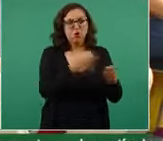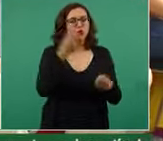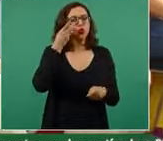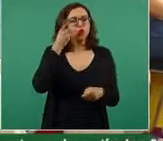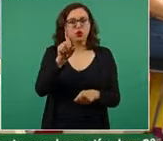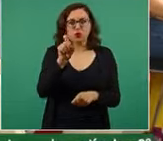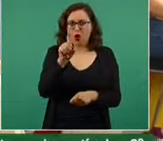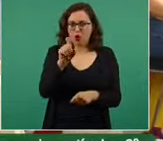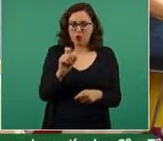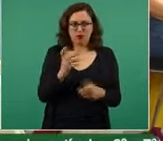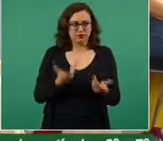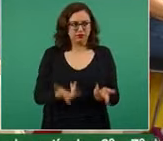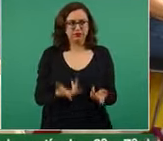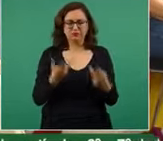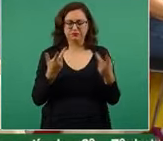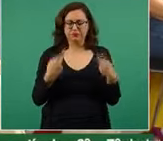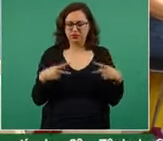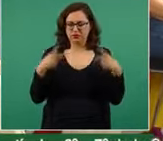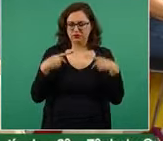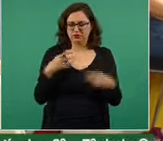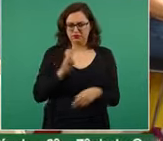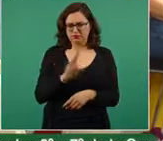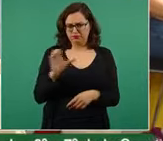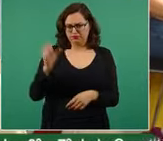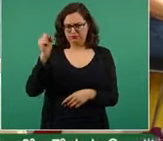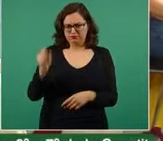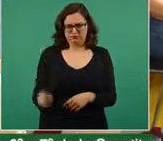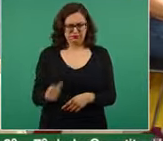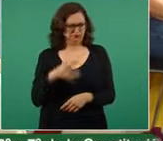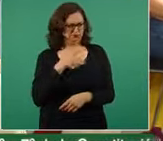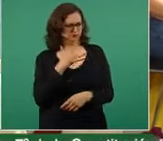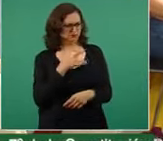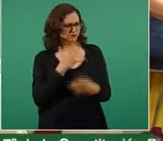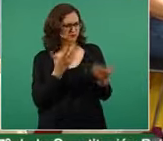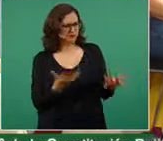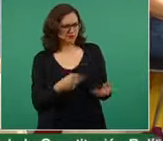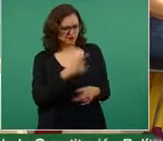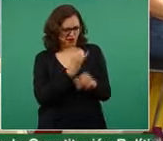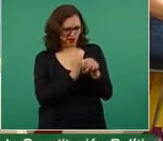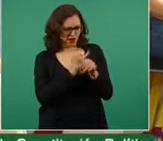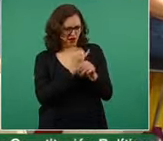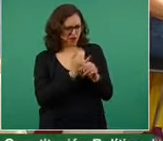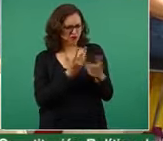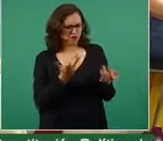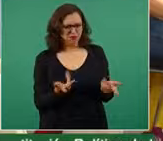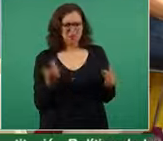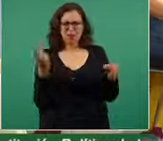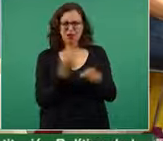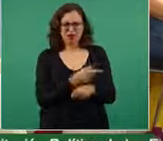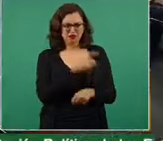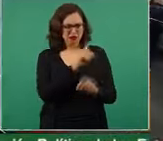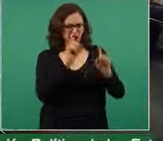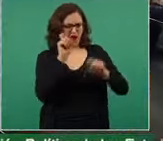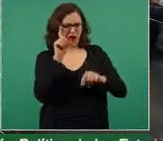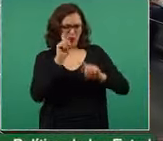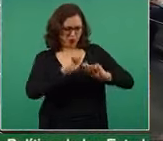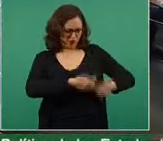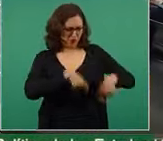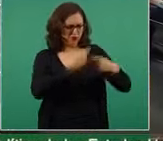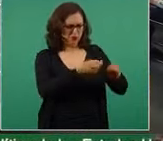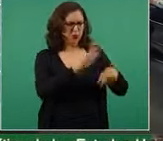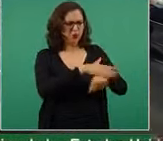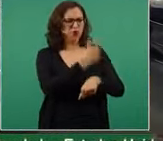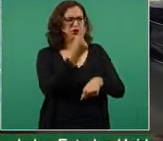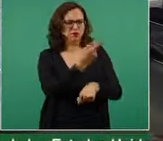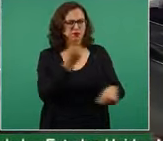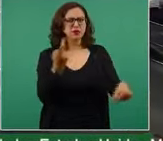petición de la gente de allá de Baja California Sur es que si se puede investigar saben que lo están haciendo, como en el caso de Chihuahua, con el caso